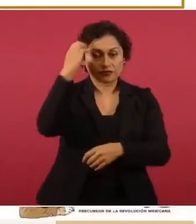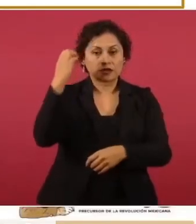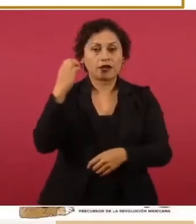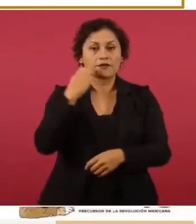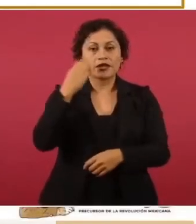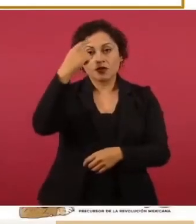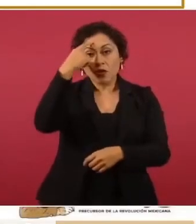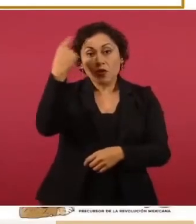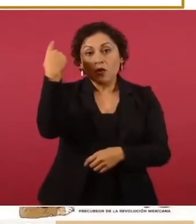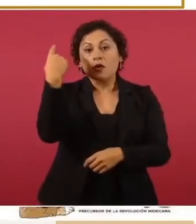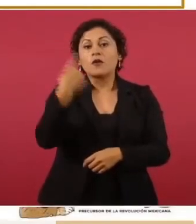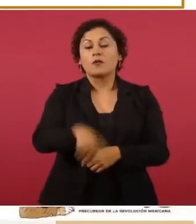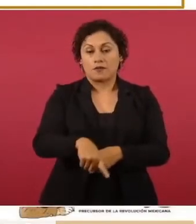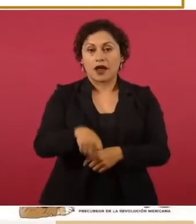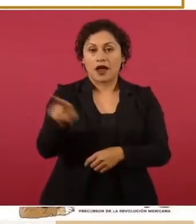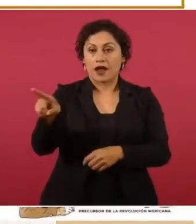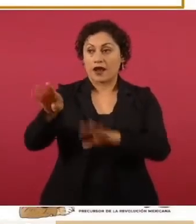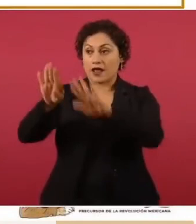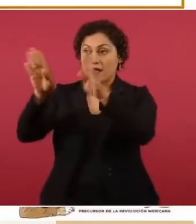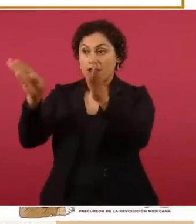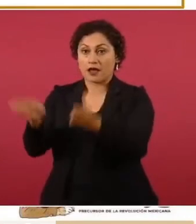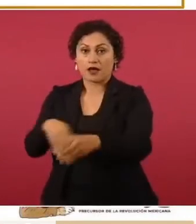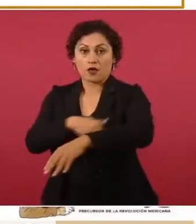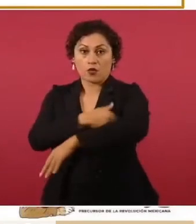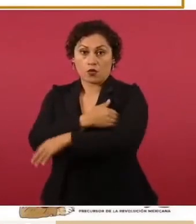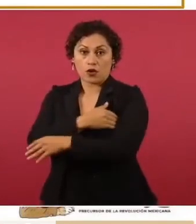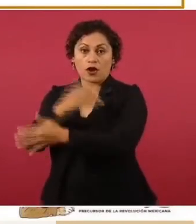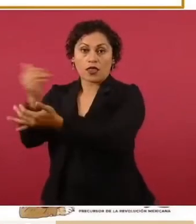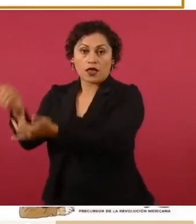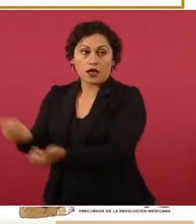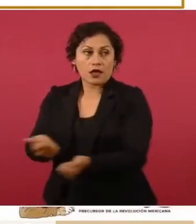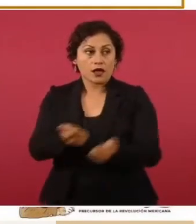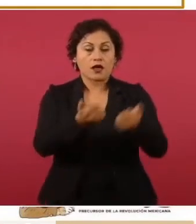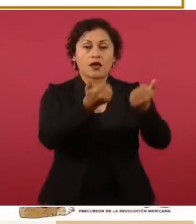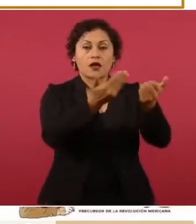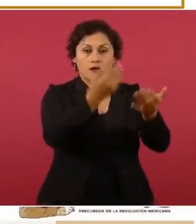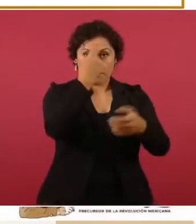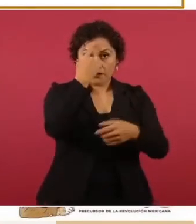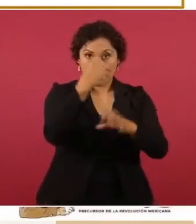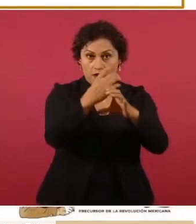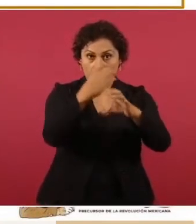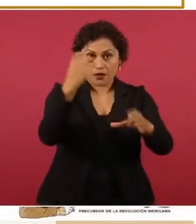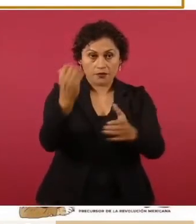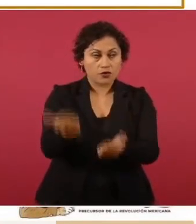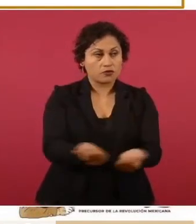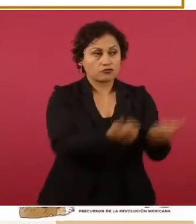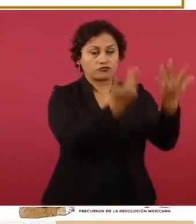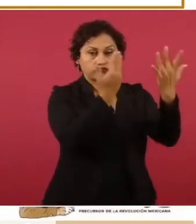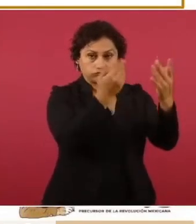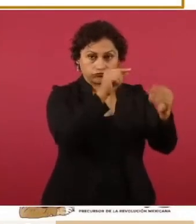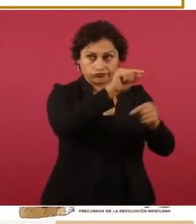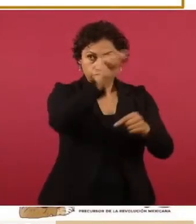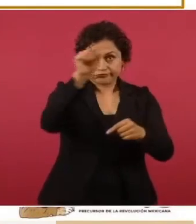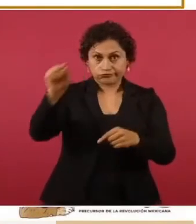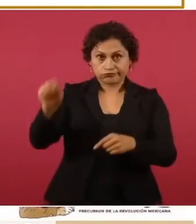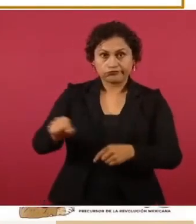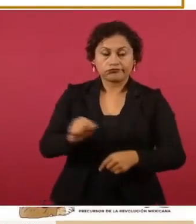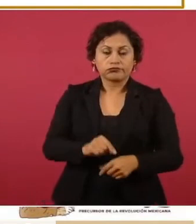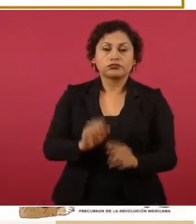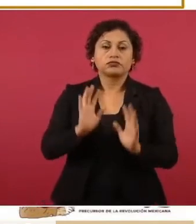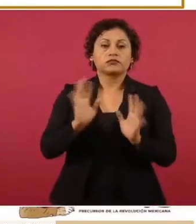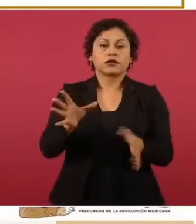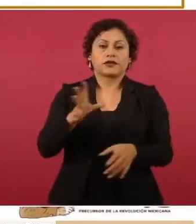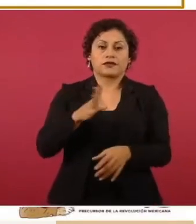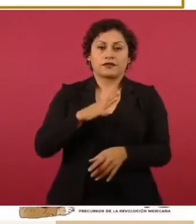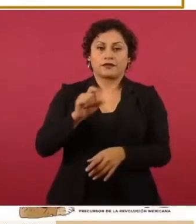poder llevar del almacén a las unidades. Esto lo hacemos ahora con 24 unidades